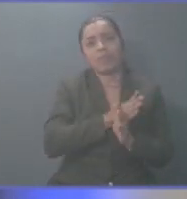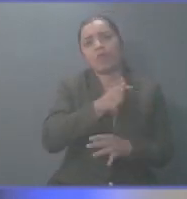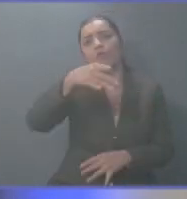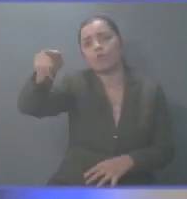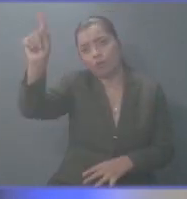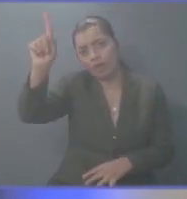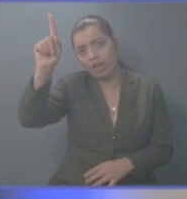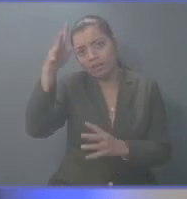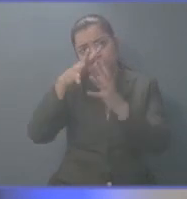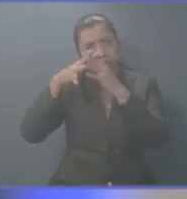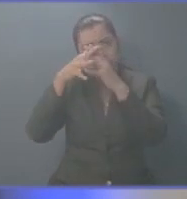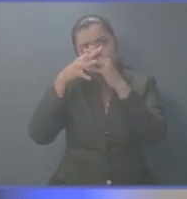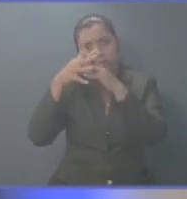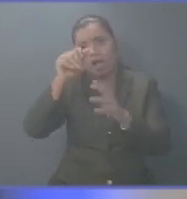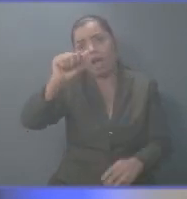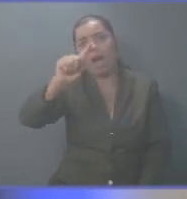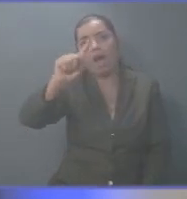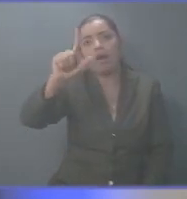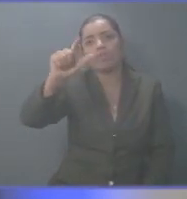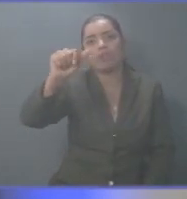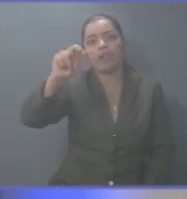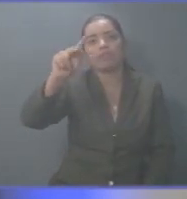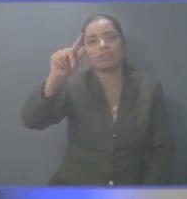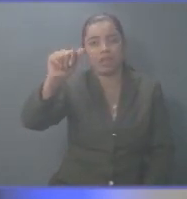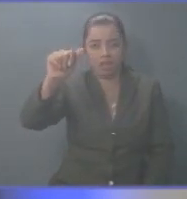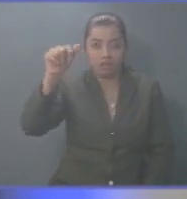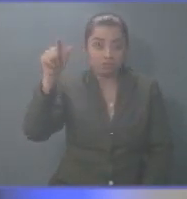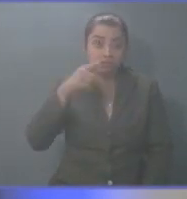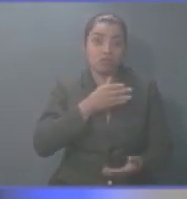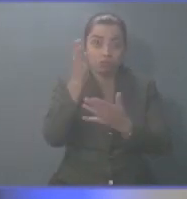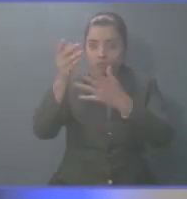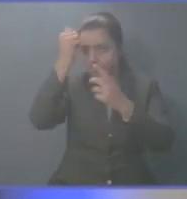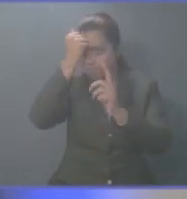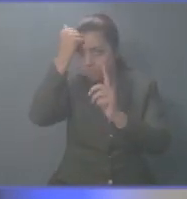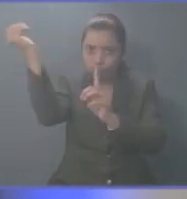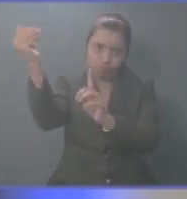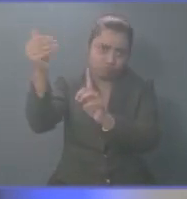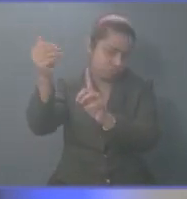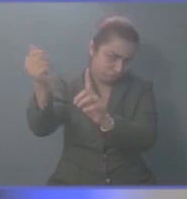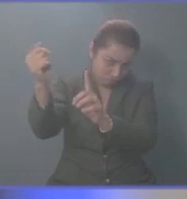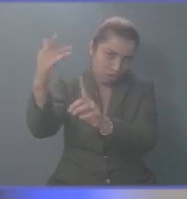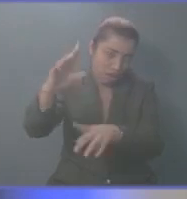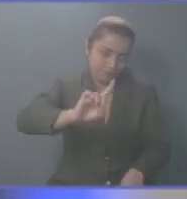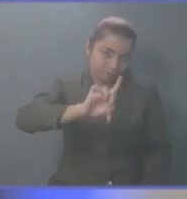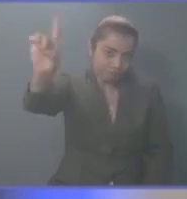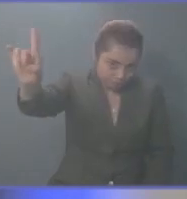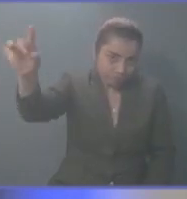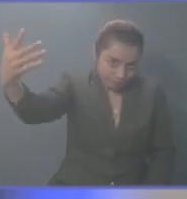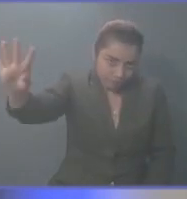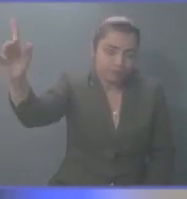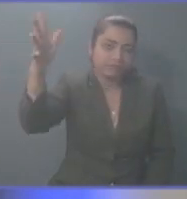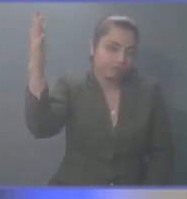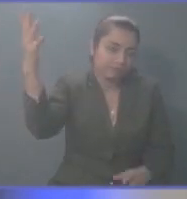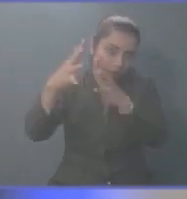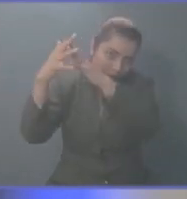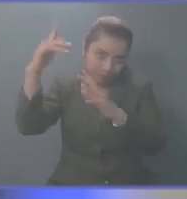decir algo, el hecho de que personal de nuestro país se vaya a capacitar, obviamente en